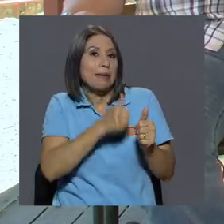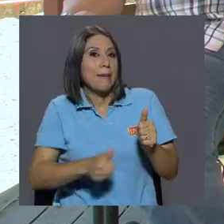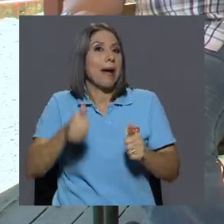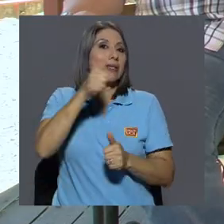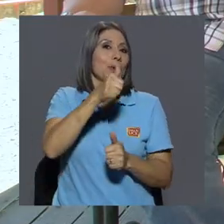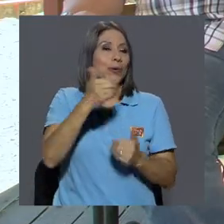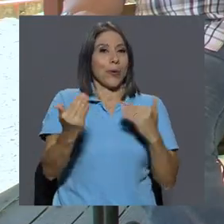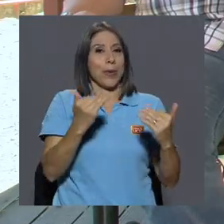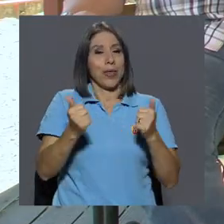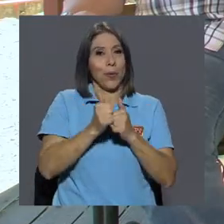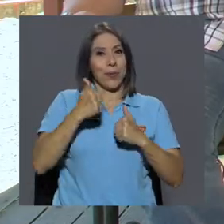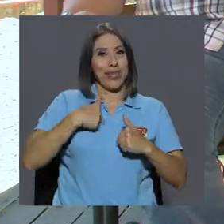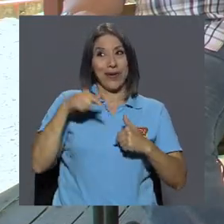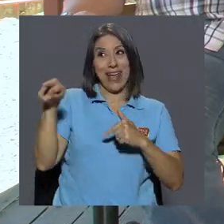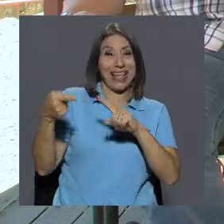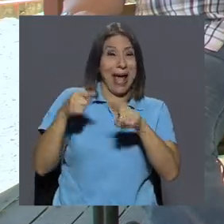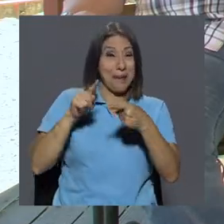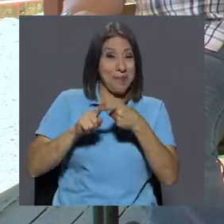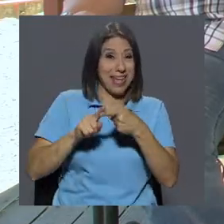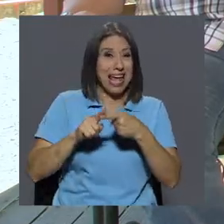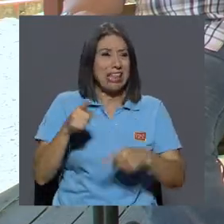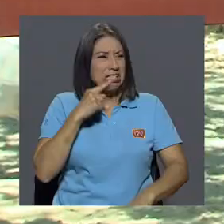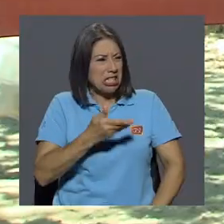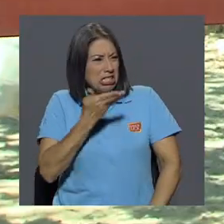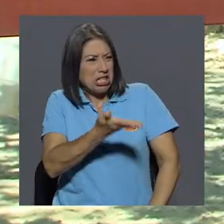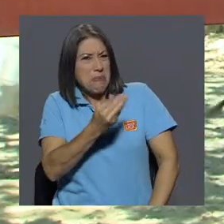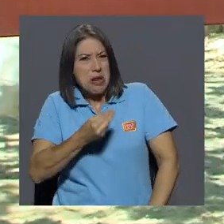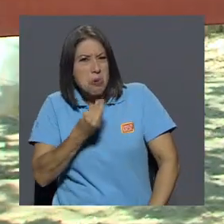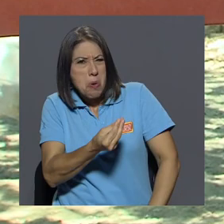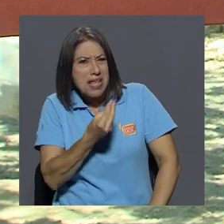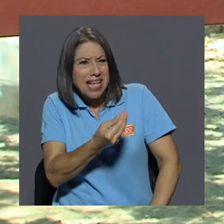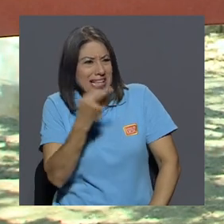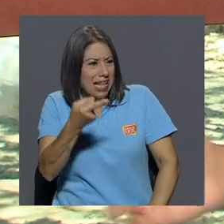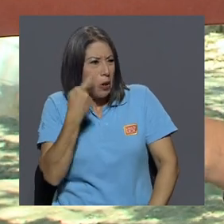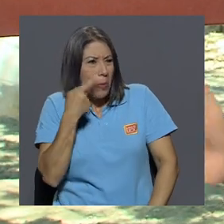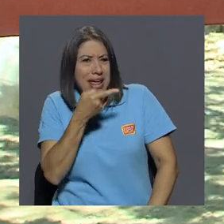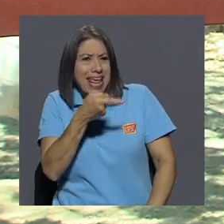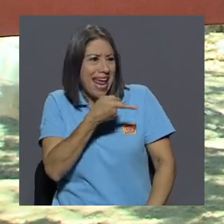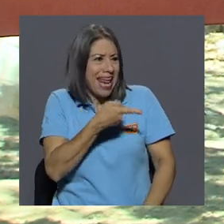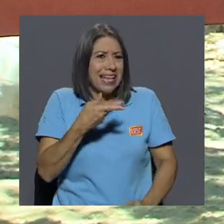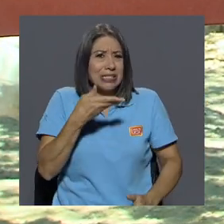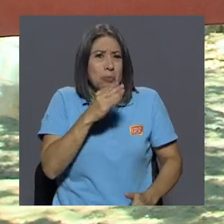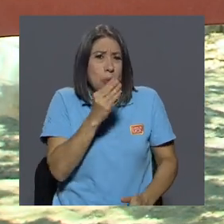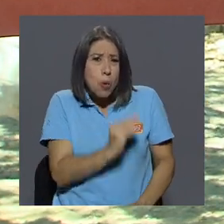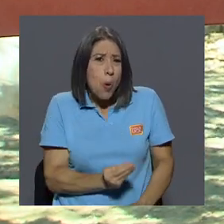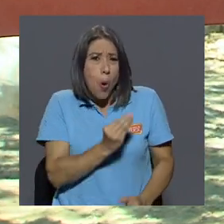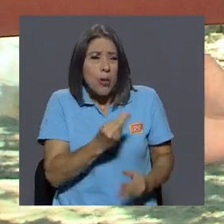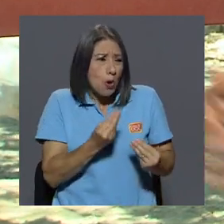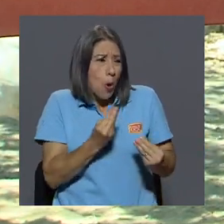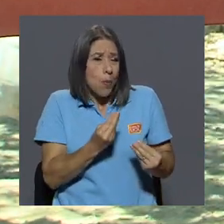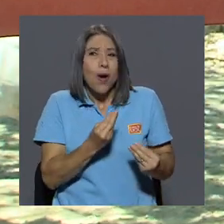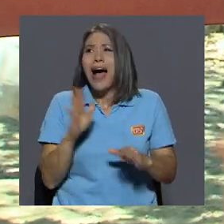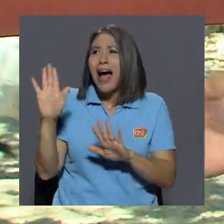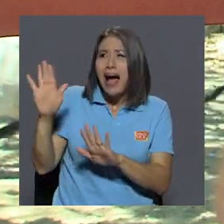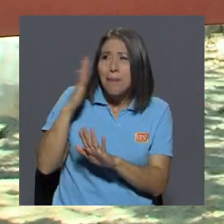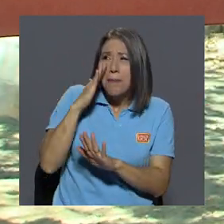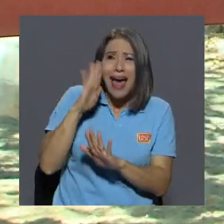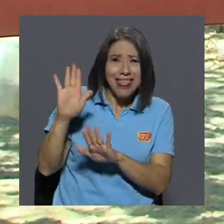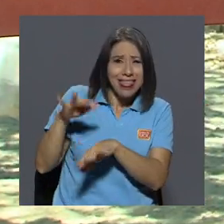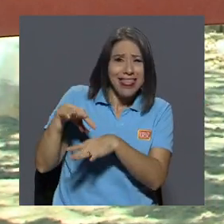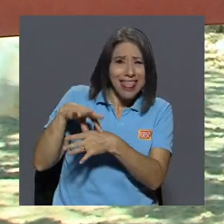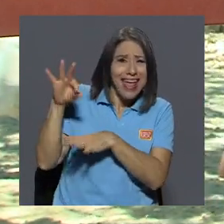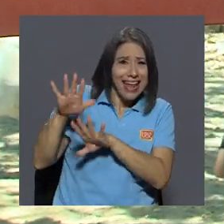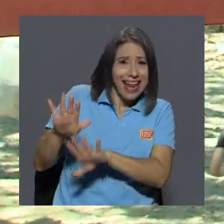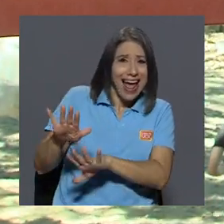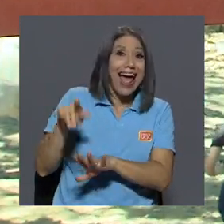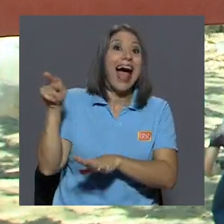casa. Entonces mi mamá, sin vergüenza esta, no ve que él es un huila y todo. Le digo, mami, déjela. Ahí es que me gusta la canción Enséñame,